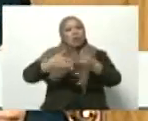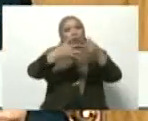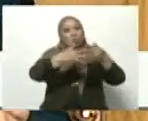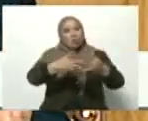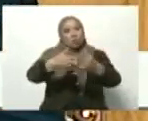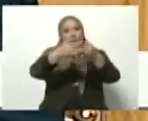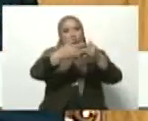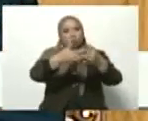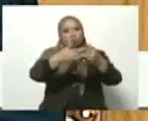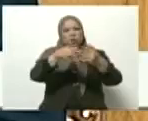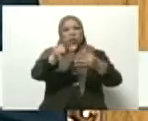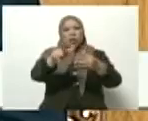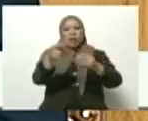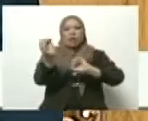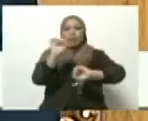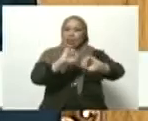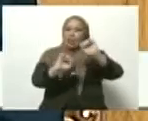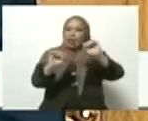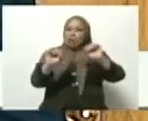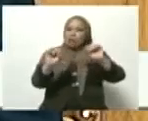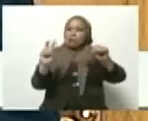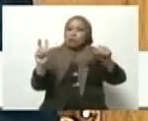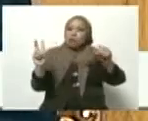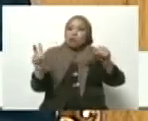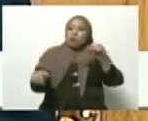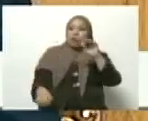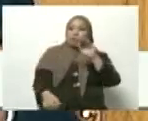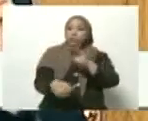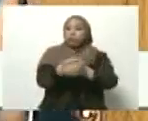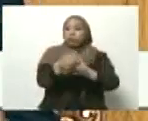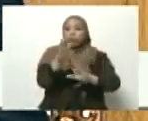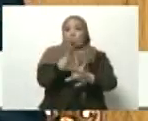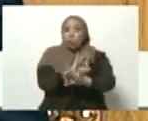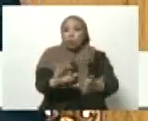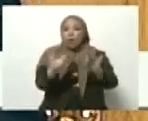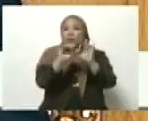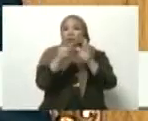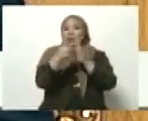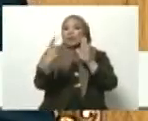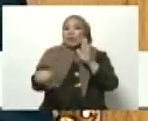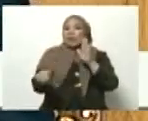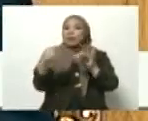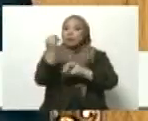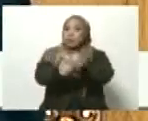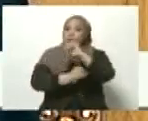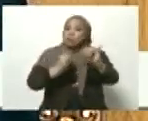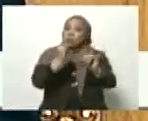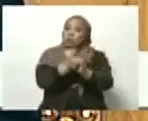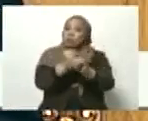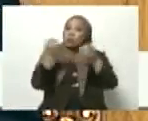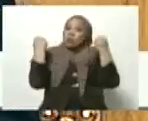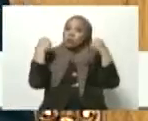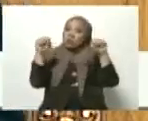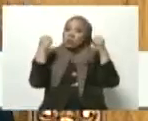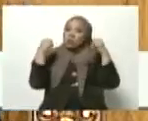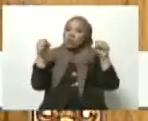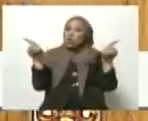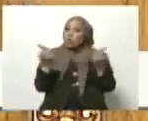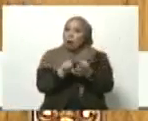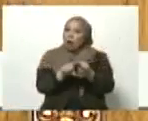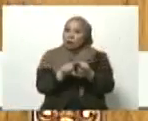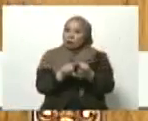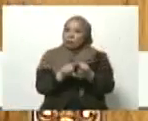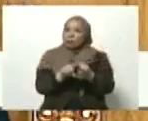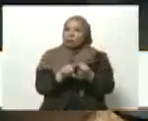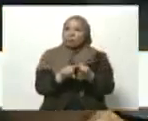que está violando una ley internacional que ellos saben que es muy peligroso, porque si se les aplicara a ellos también, sus propios